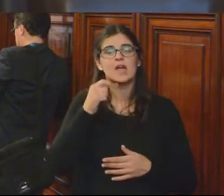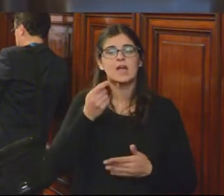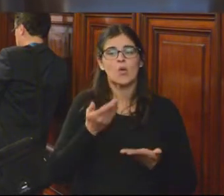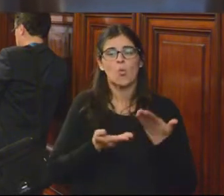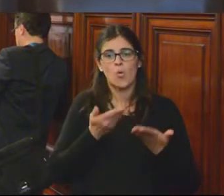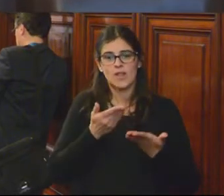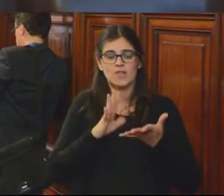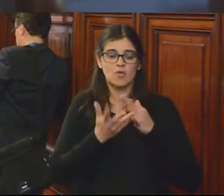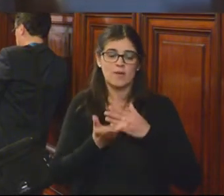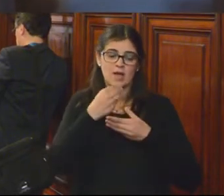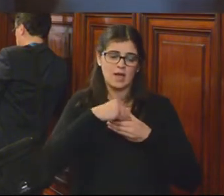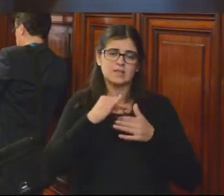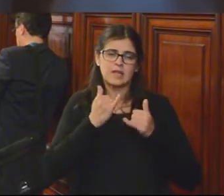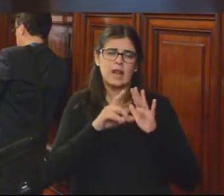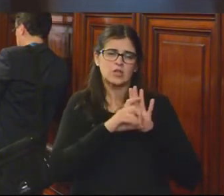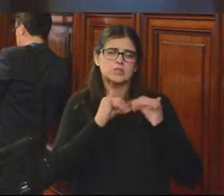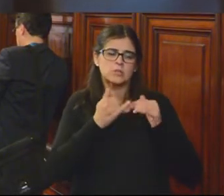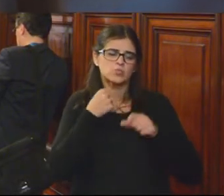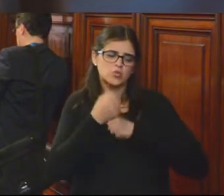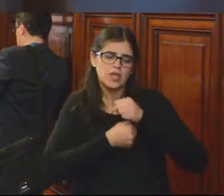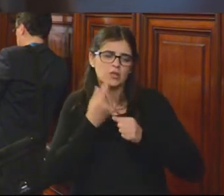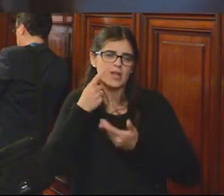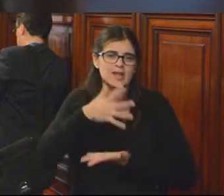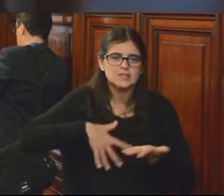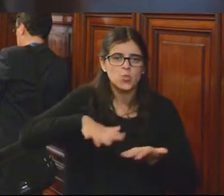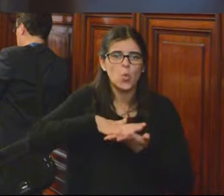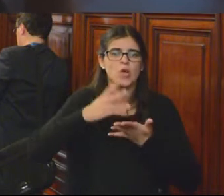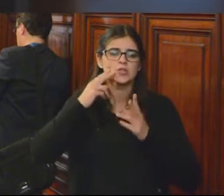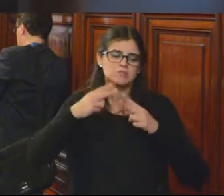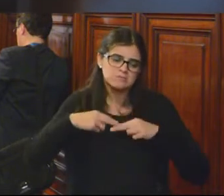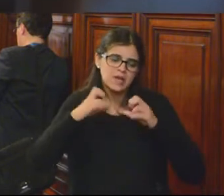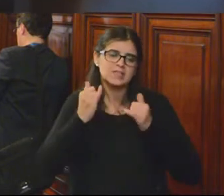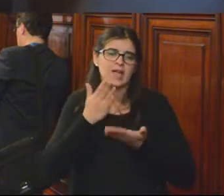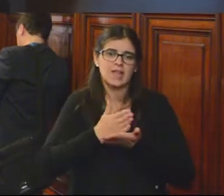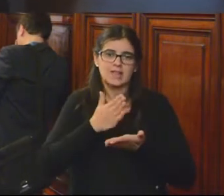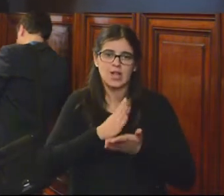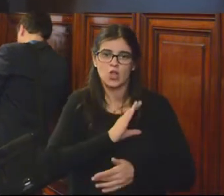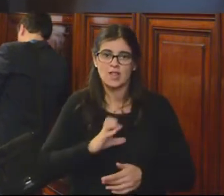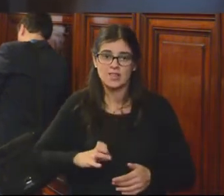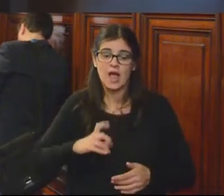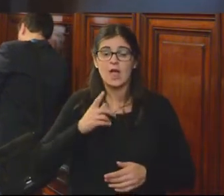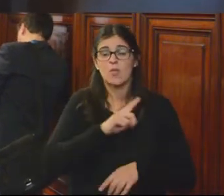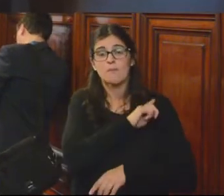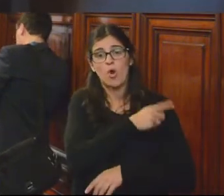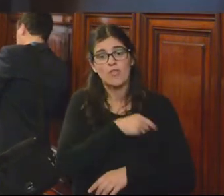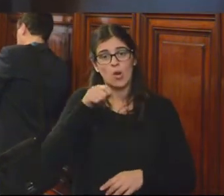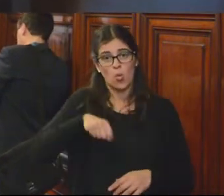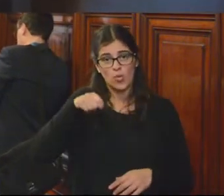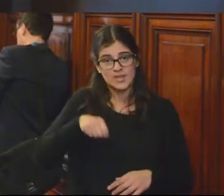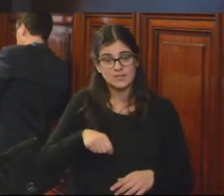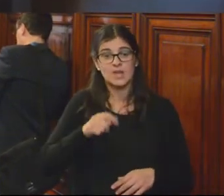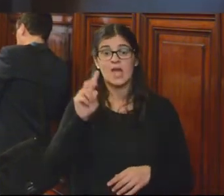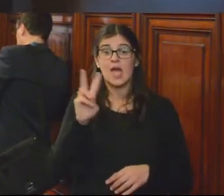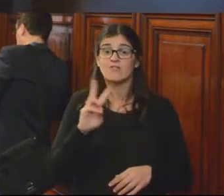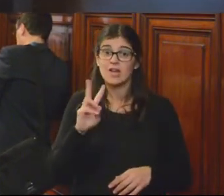una organización que desde hace muchos años viene siguiendo la situación del Estado de Derecho y del Poder Judicial en